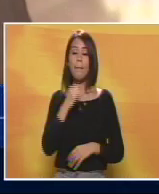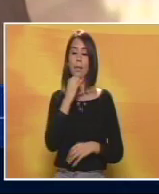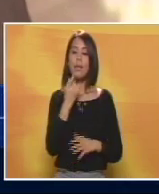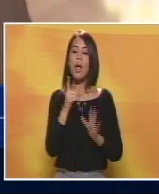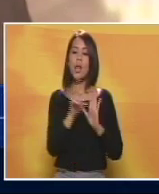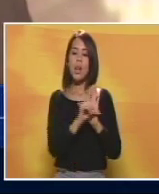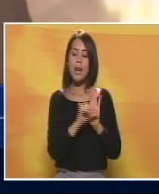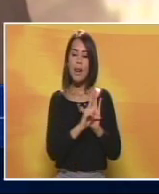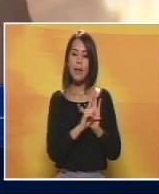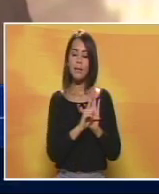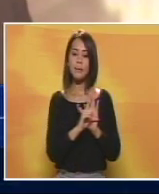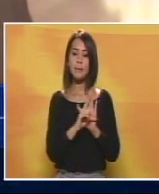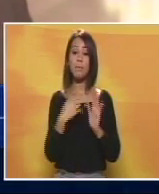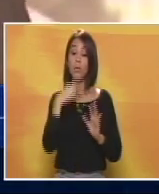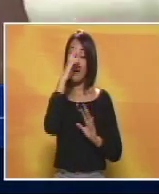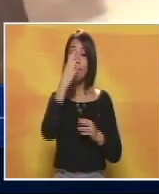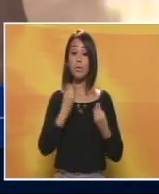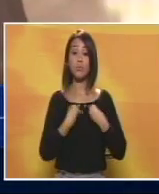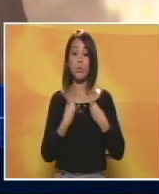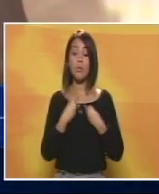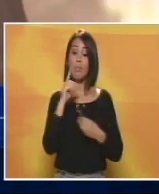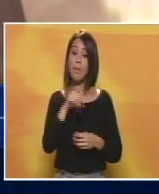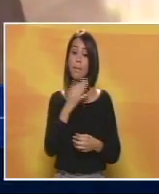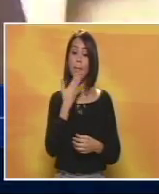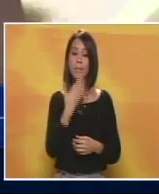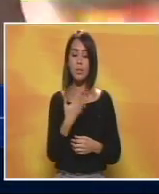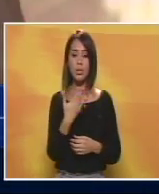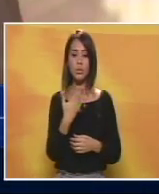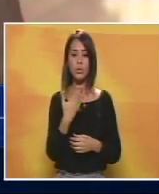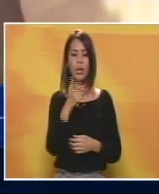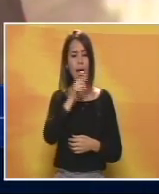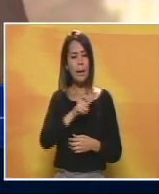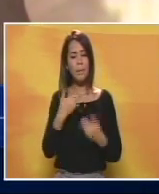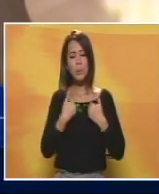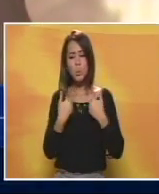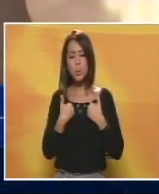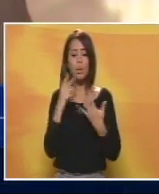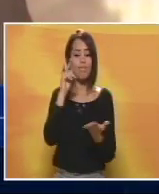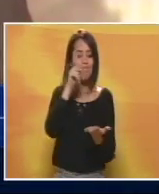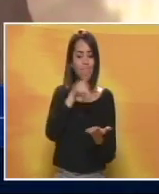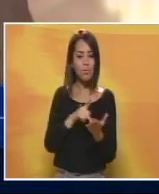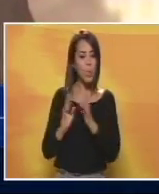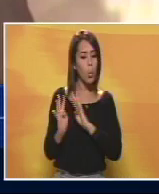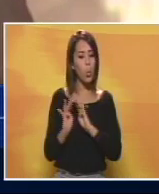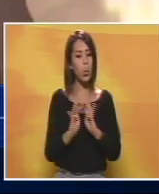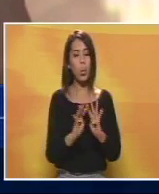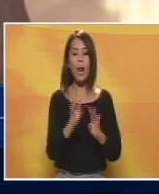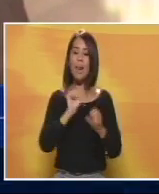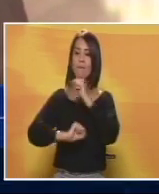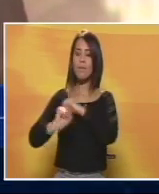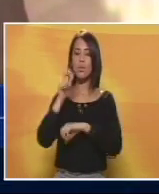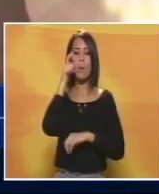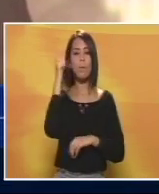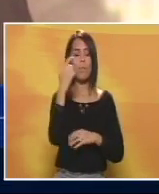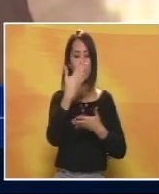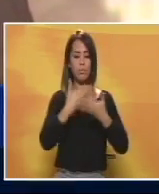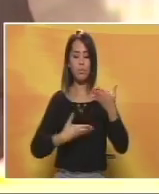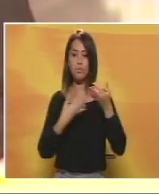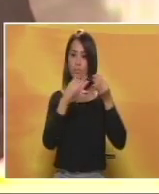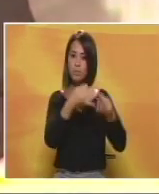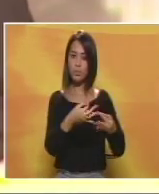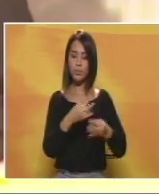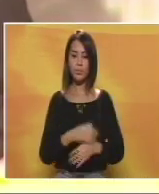organismos competentes el respeto a la vida. También exhortaron a los afectados a que acudan a la sede de la Defensoría del Pueblo para llevar un registro de cada